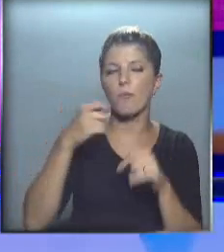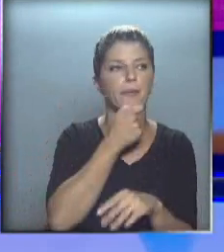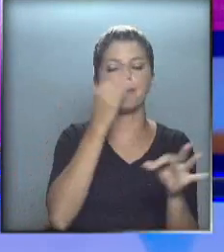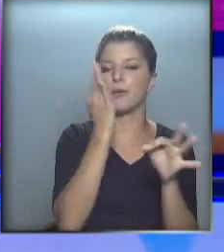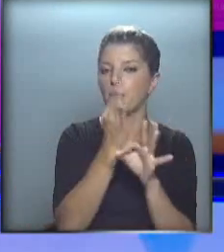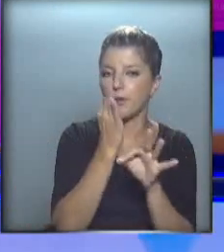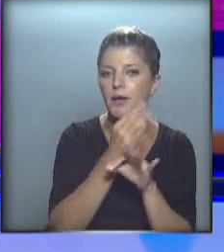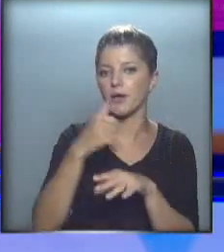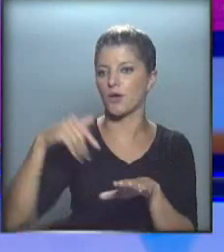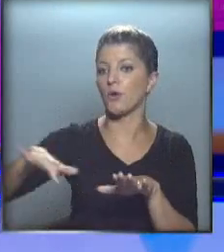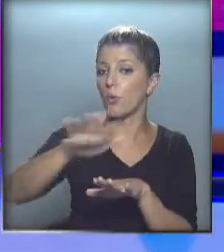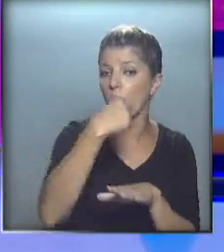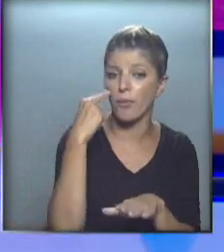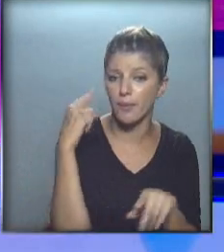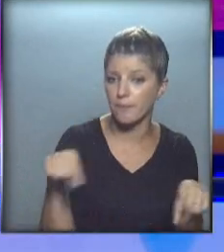escuela,